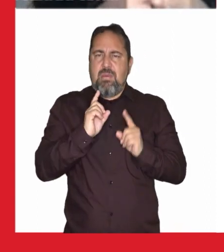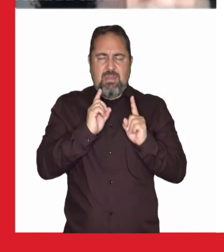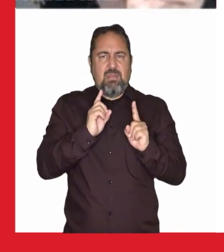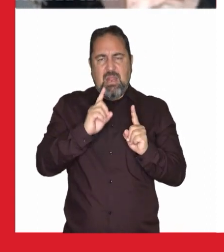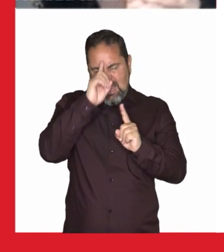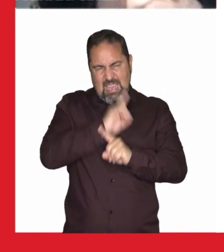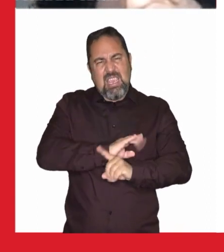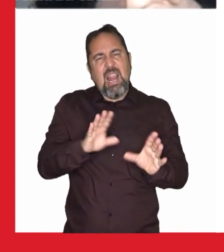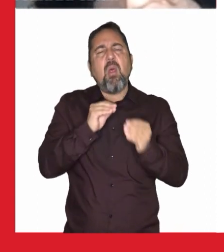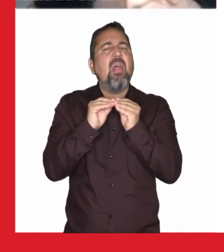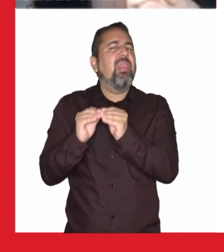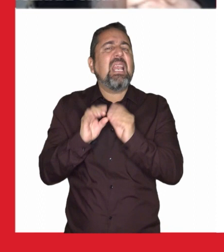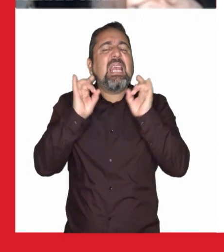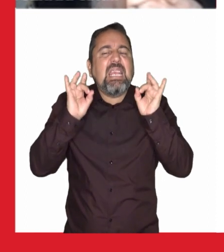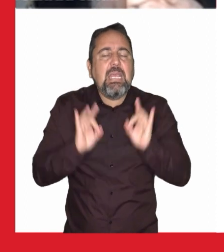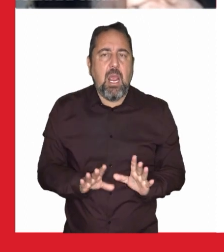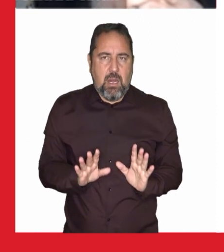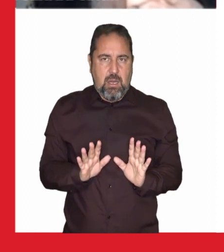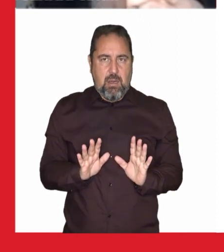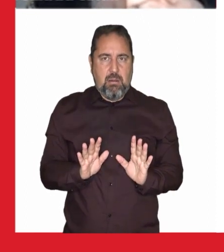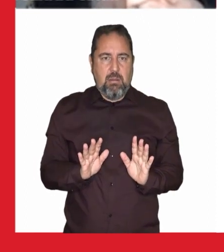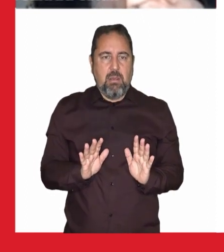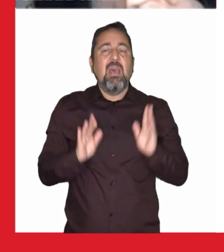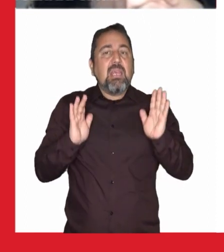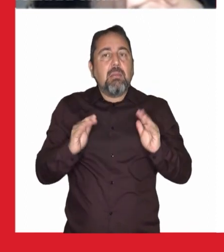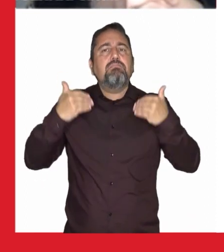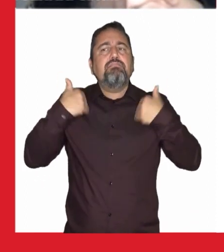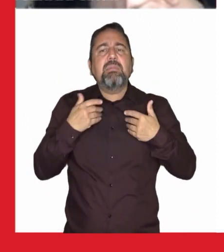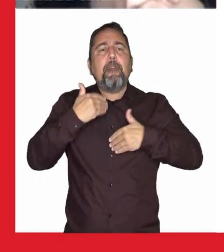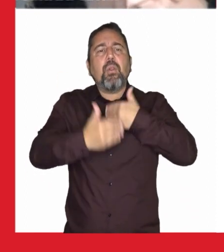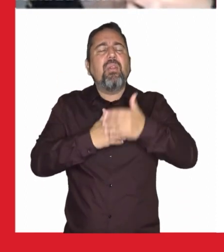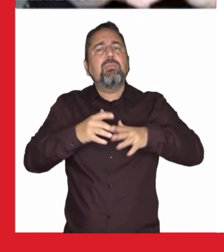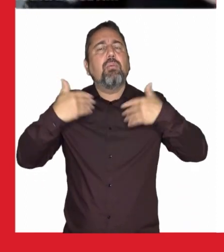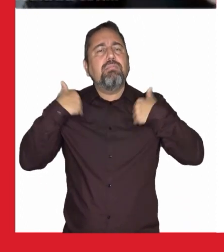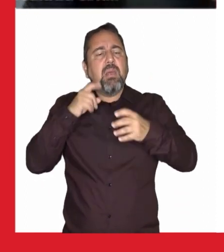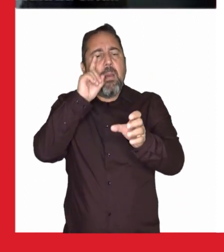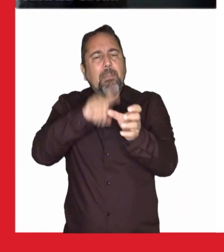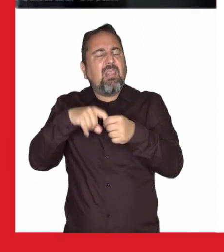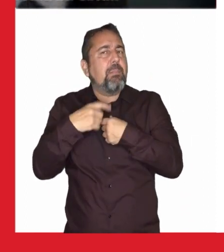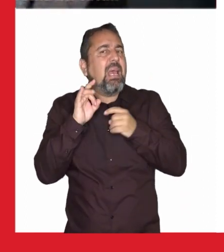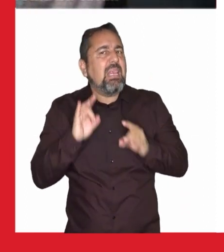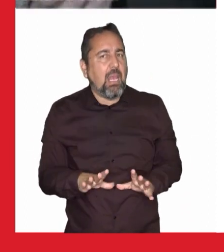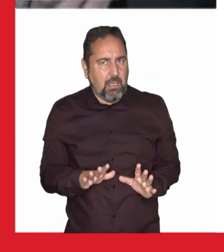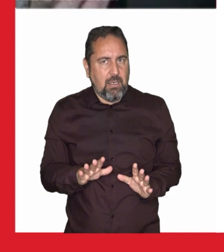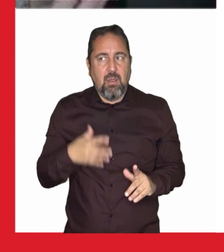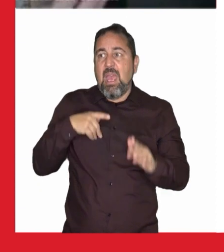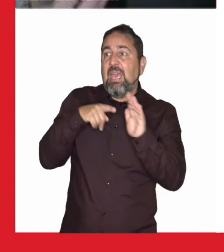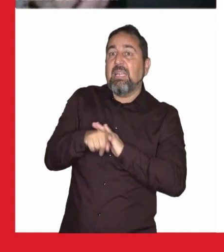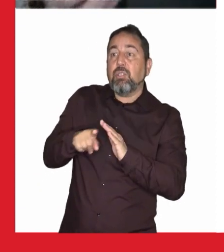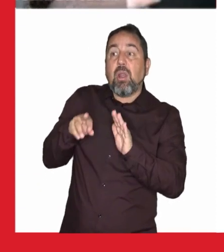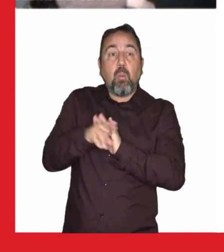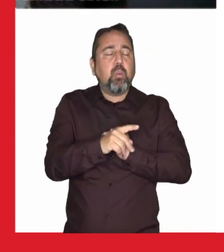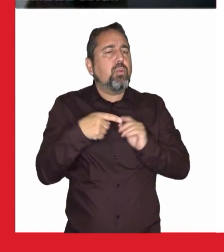¿Sí? Es fundamental que tengáis claro quién lo va a hacer. Es decir, quién va a estar implicado en el